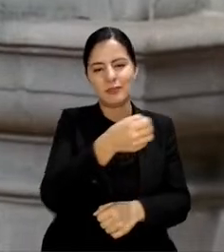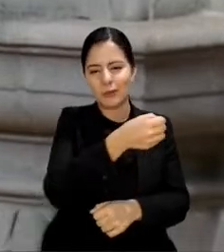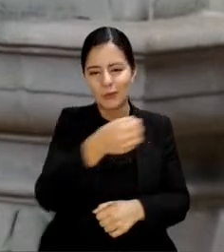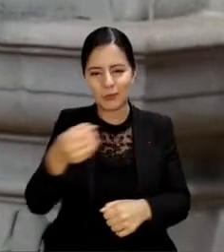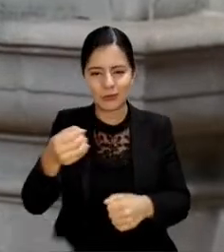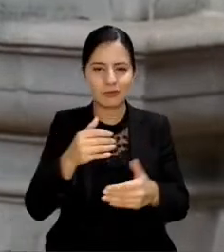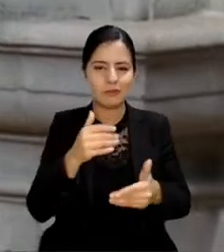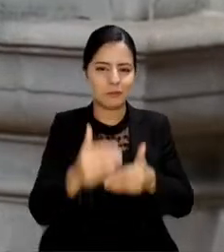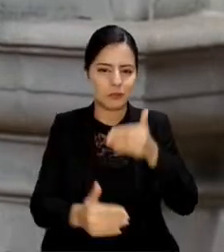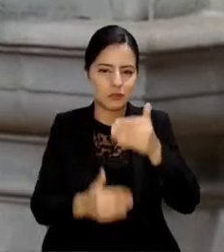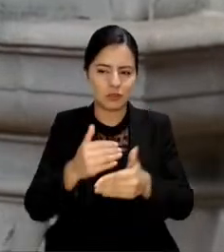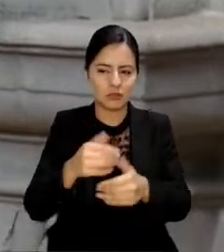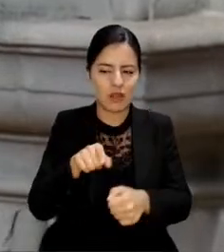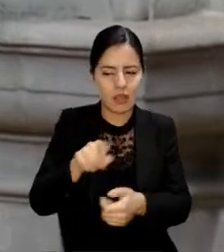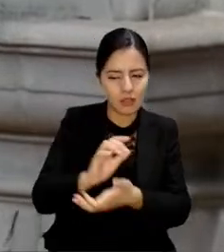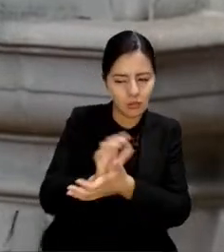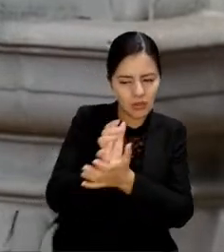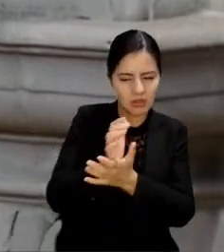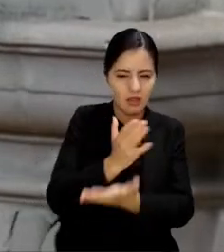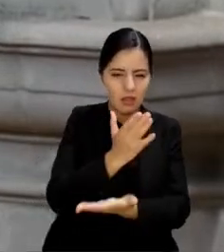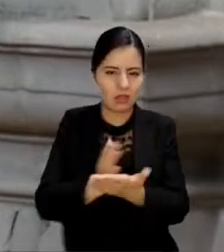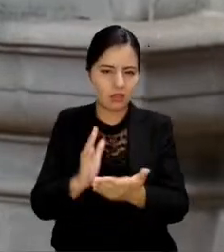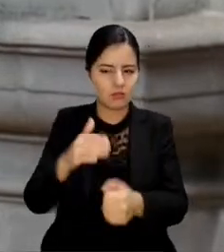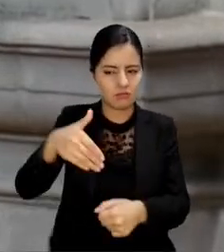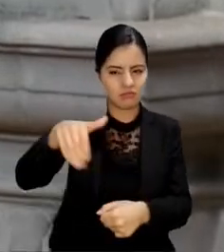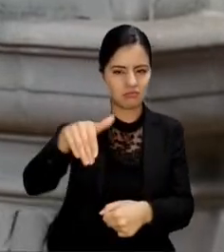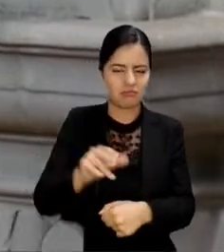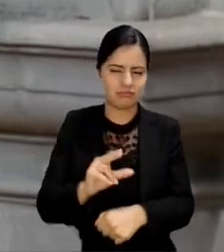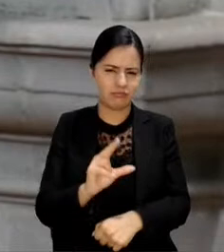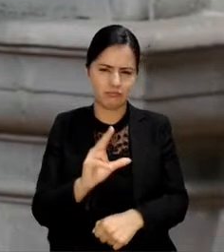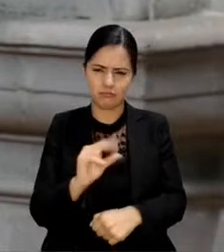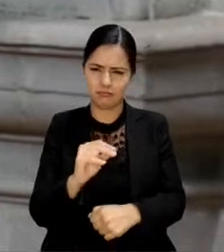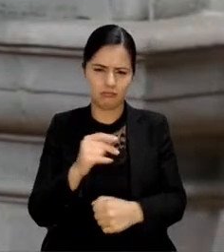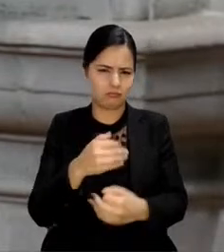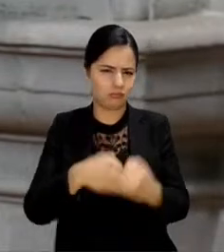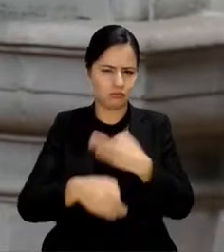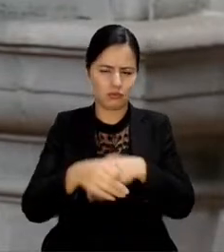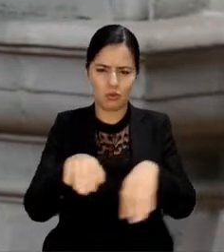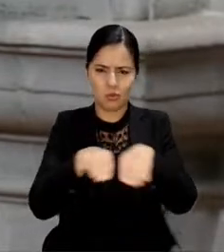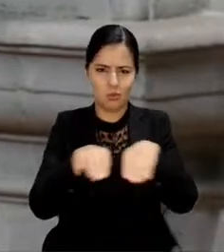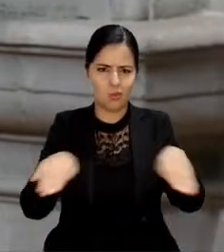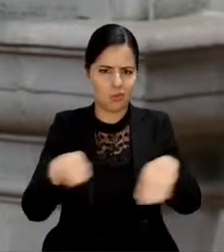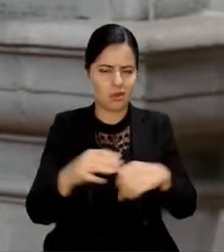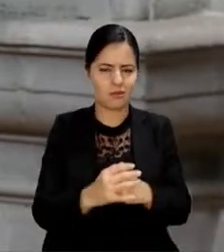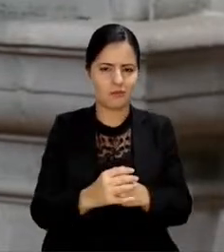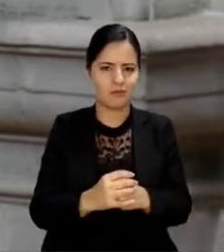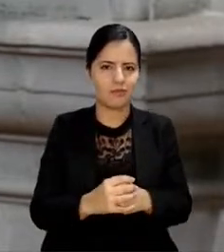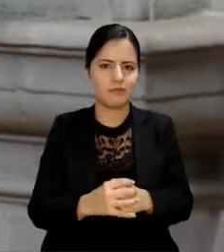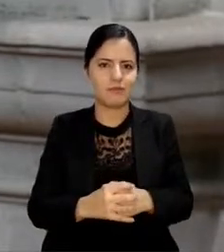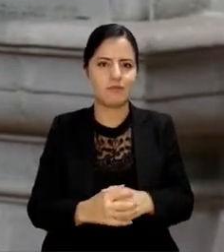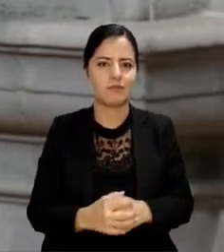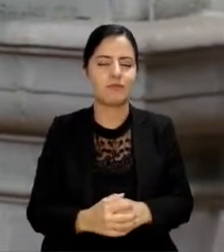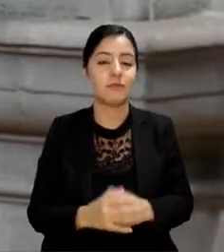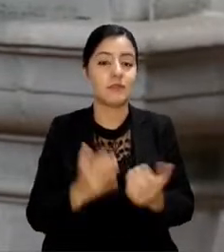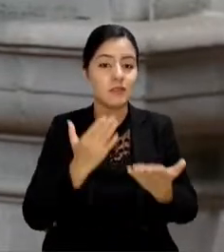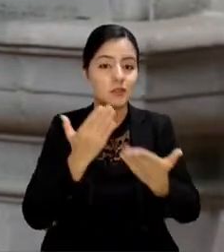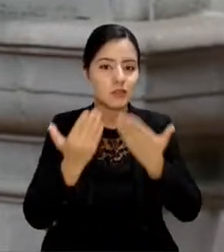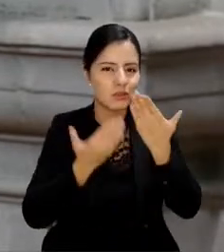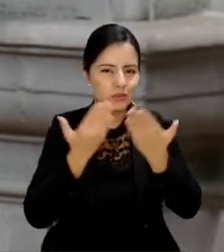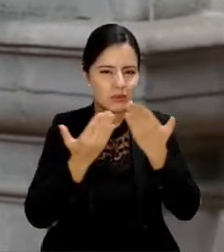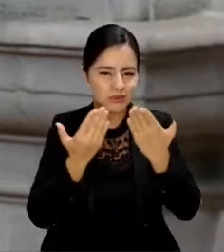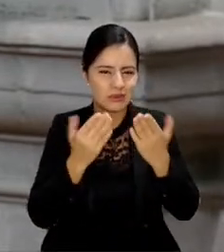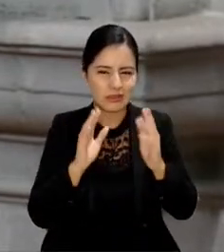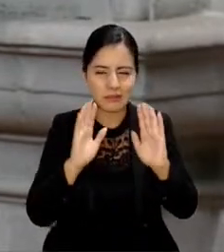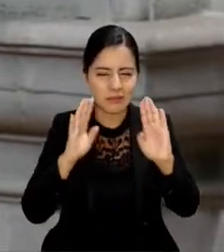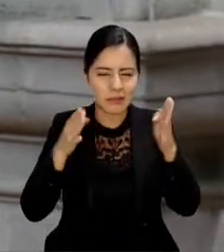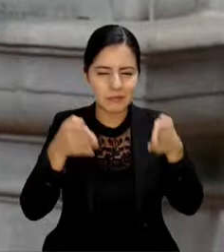procesos, sin discriminación, en igualdad de condiciones y libres de violencia, citando a Palmieri. Los